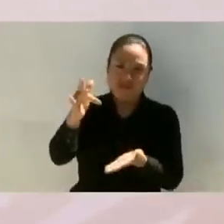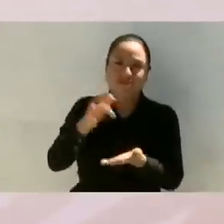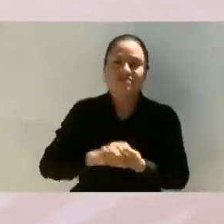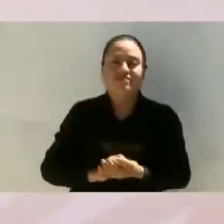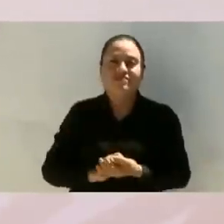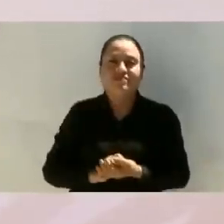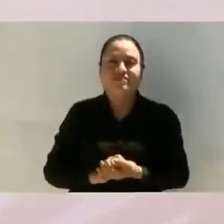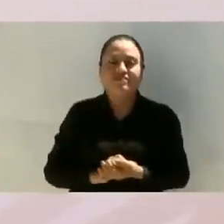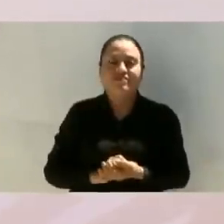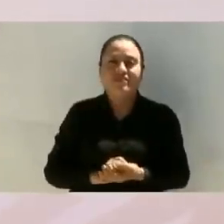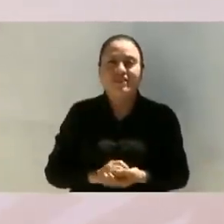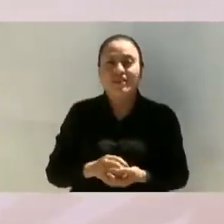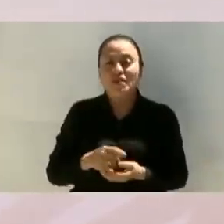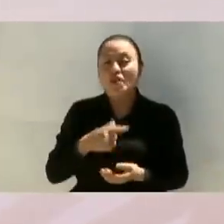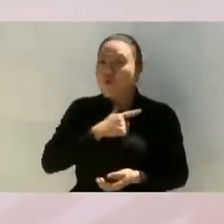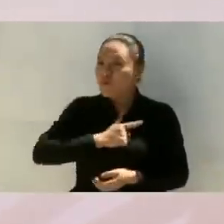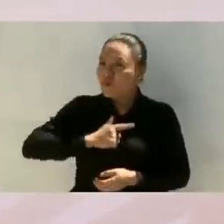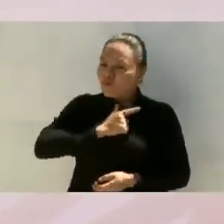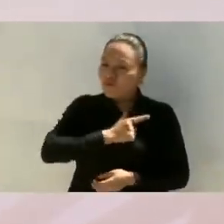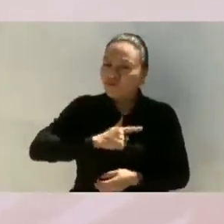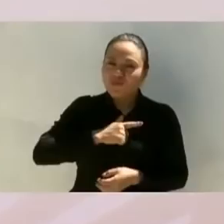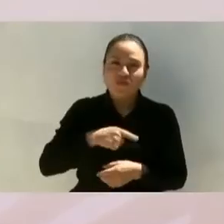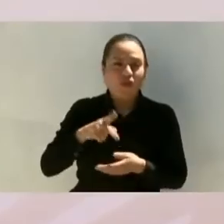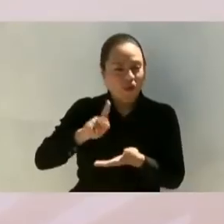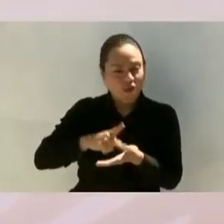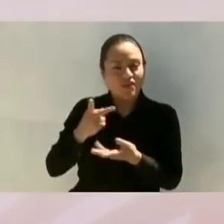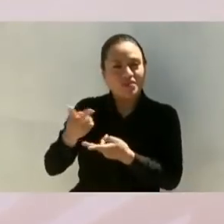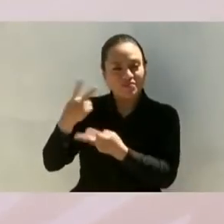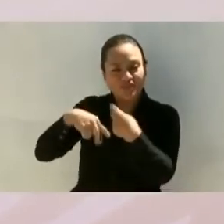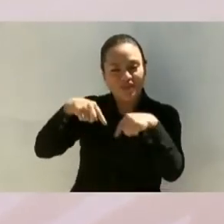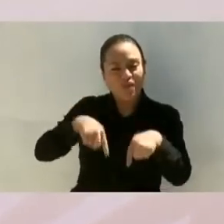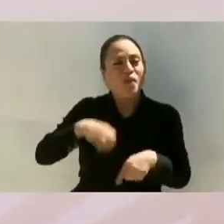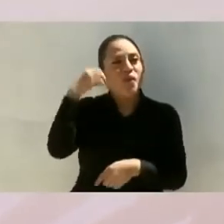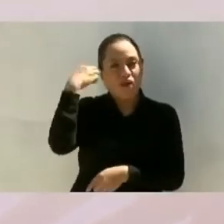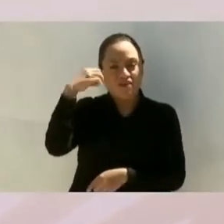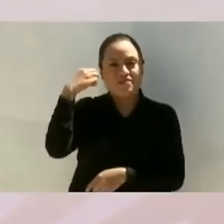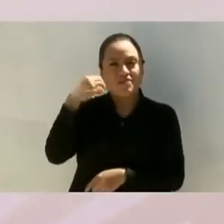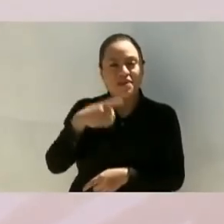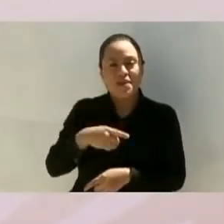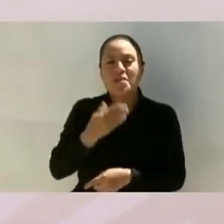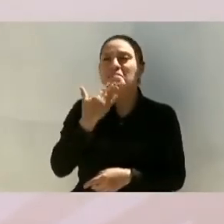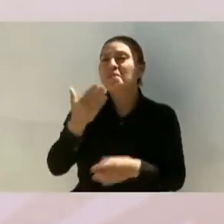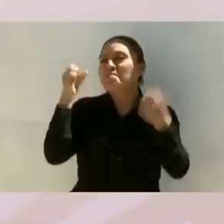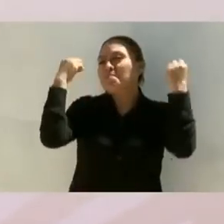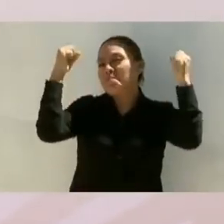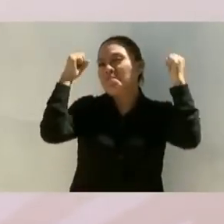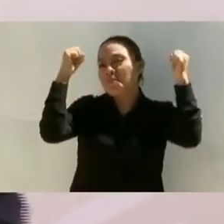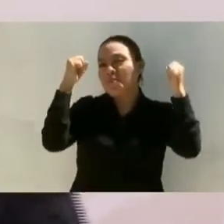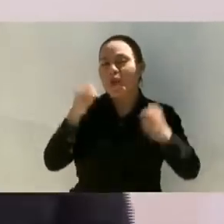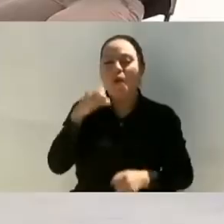y nos da mucho gusto estar de nuevo en Oaxaca. ¡Que viva Oaxaca!